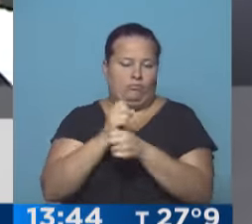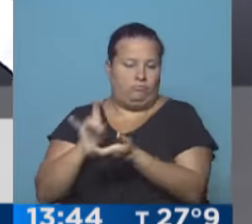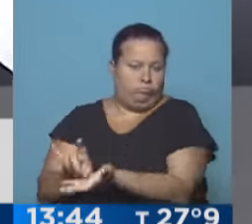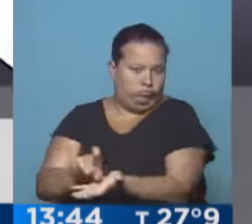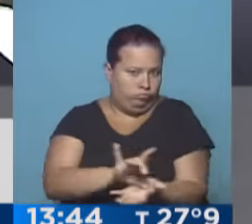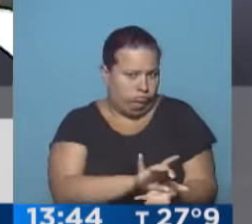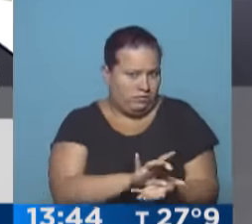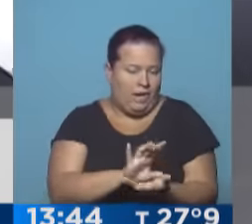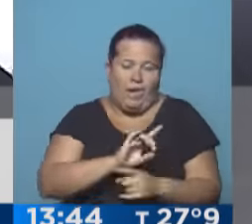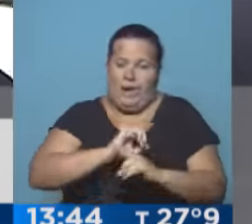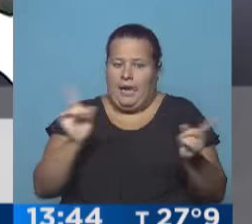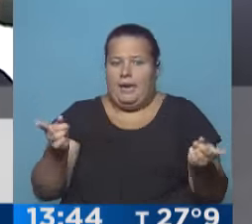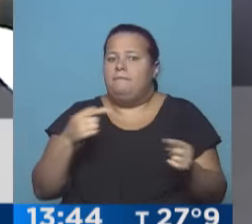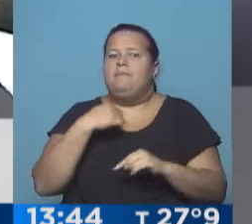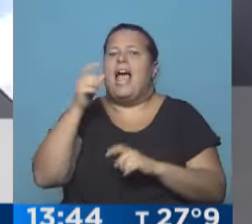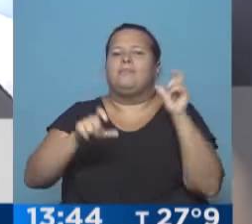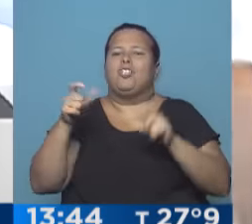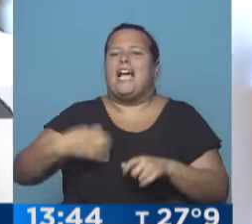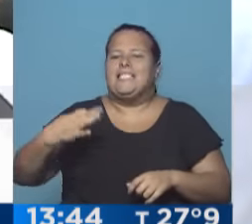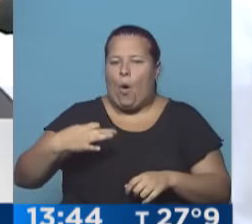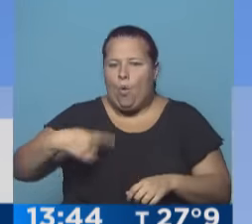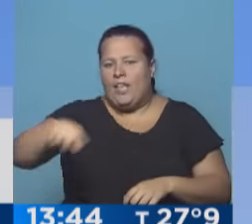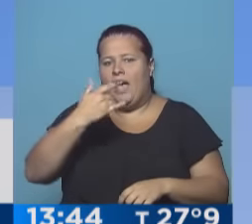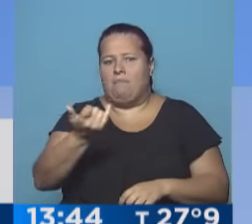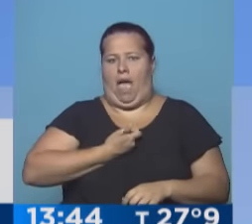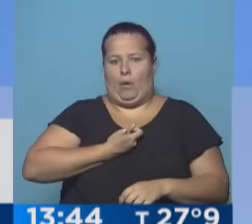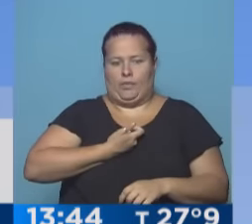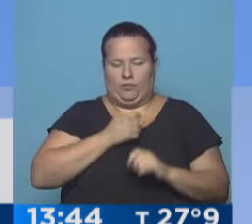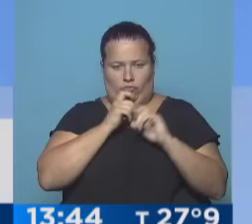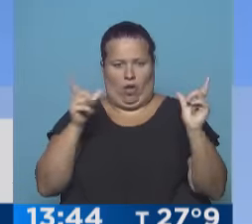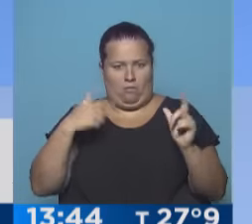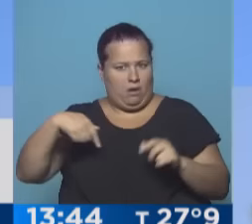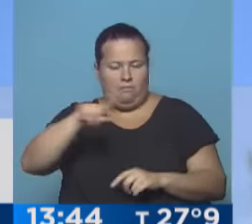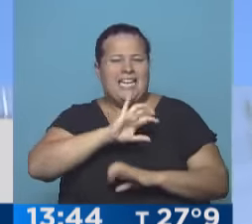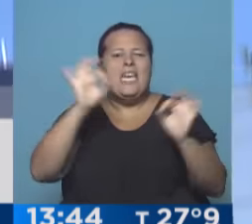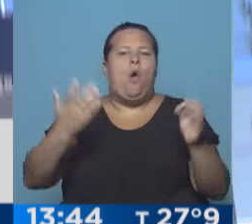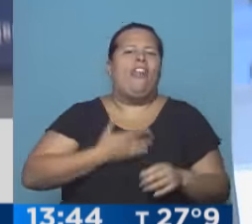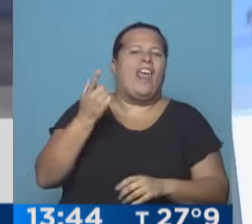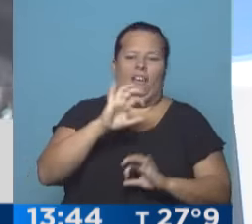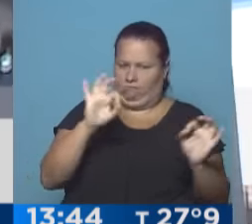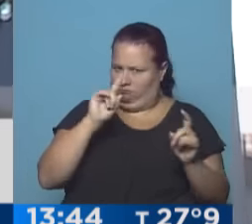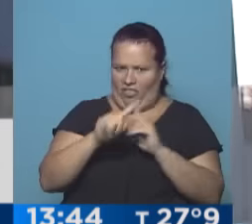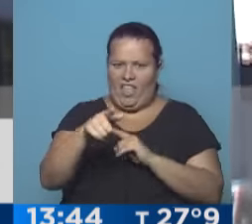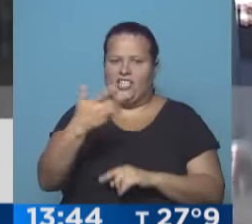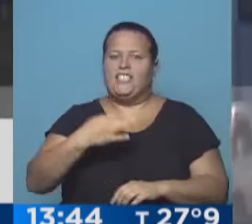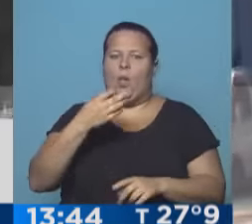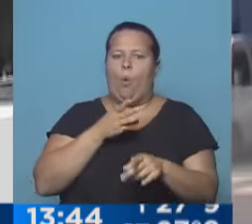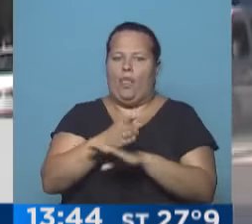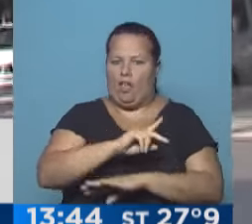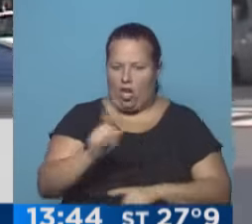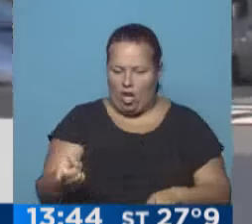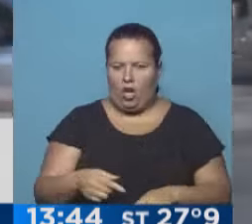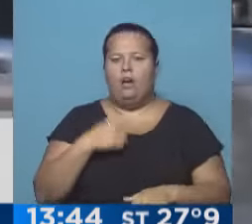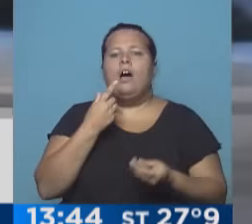no... directamente la gente de seguridad de acá fue la que nos comunicó esto, ningún directivo del canal. ¿Qué acciones